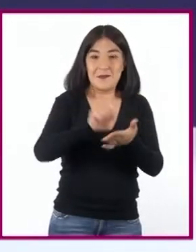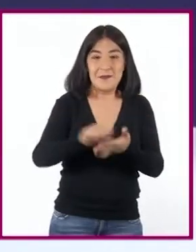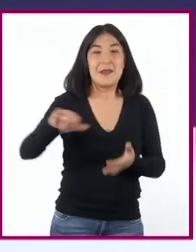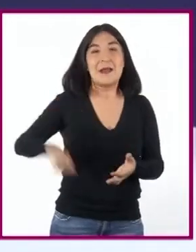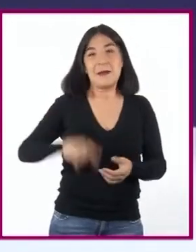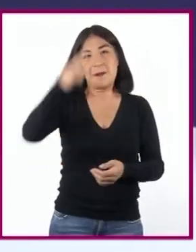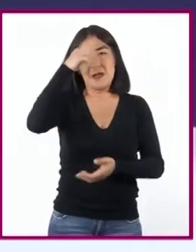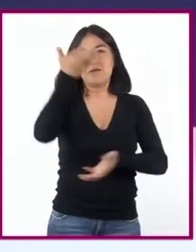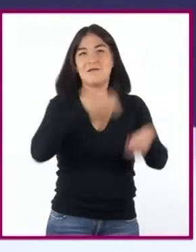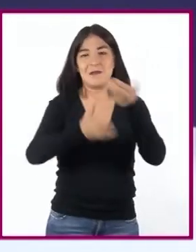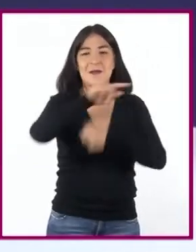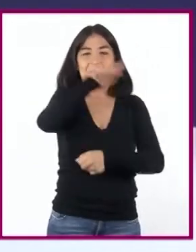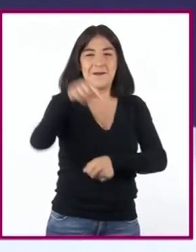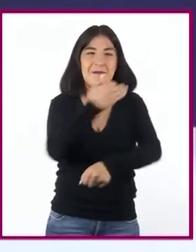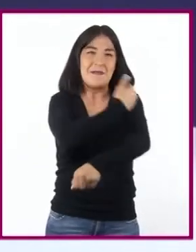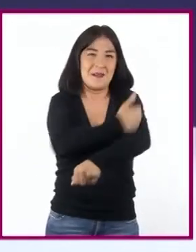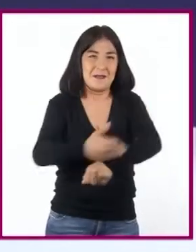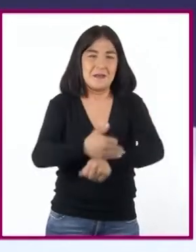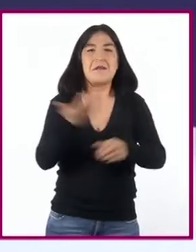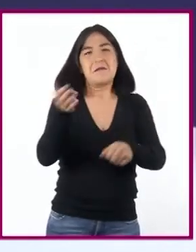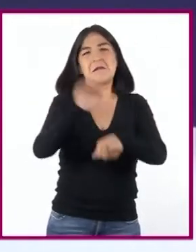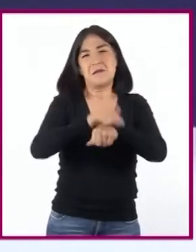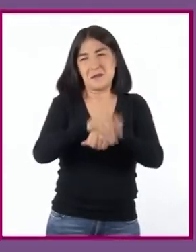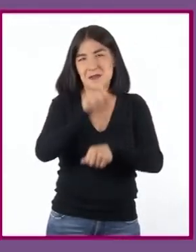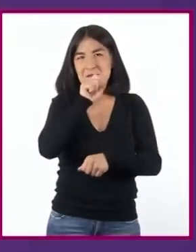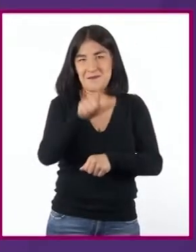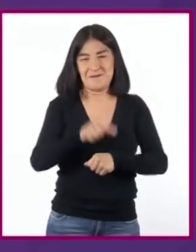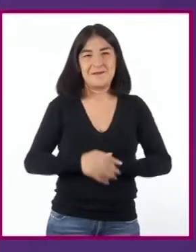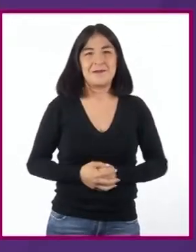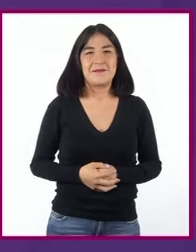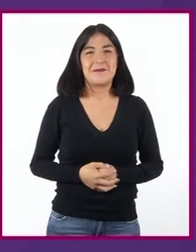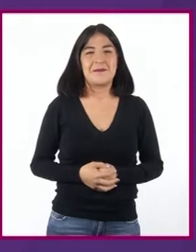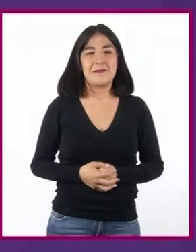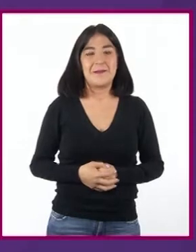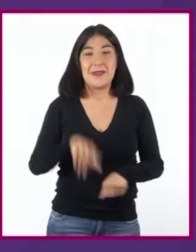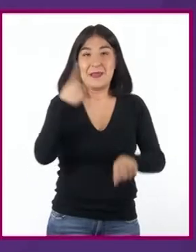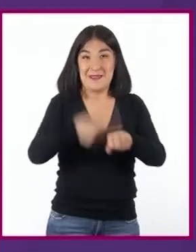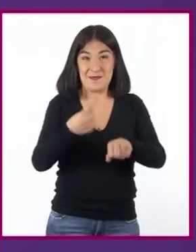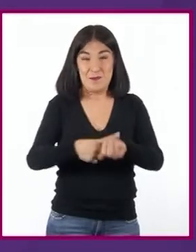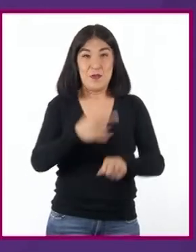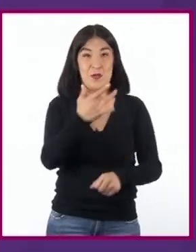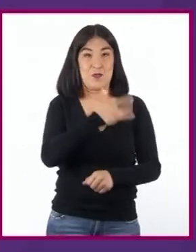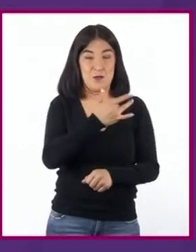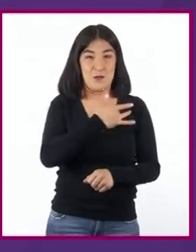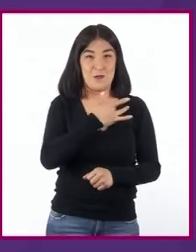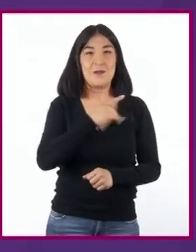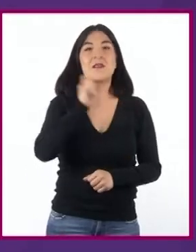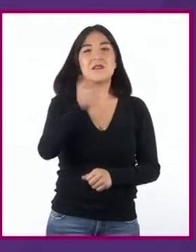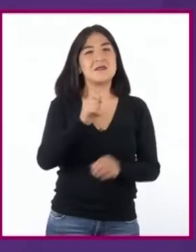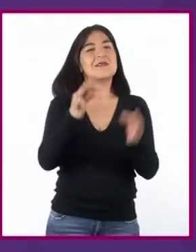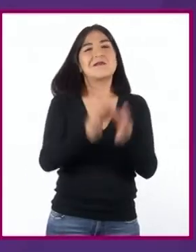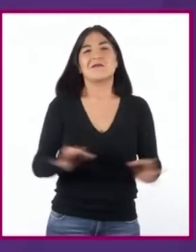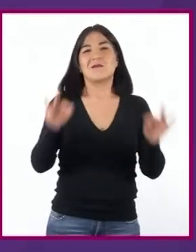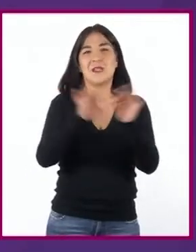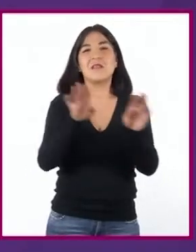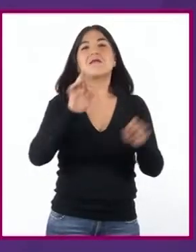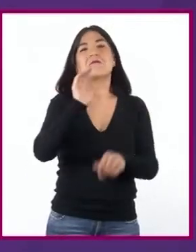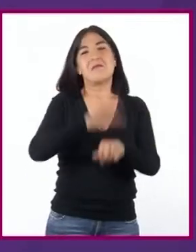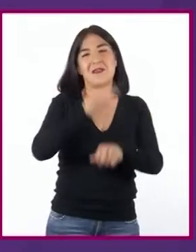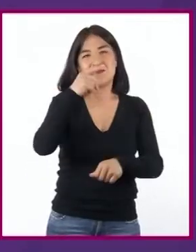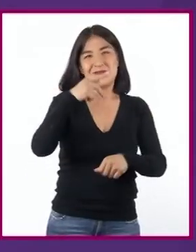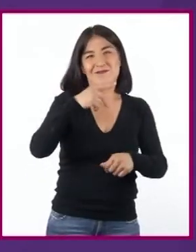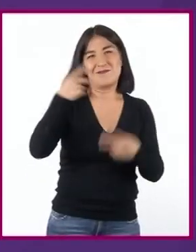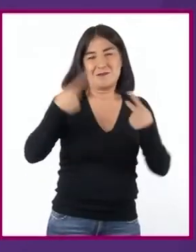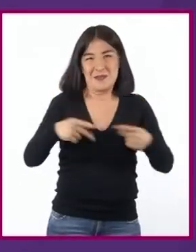los compartan con su familia y con sus amigos. Las enfermedades cardiovasculares son la principal causa de muerte en nuestro